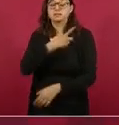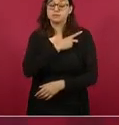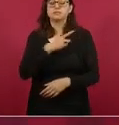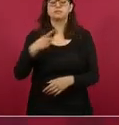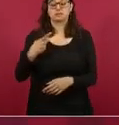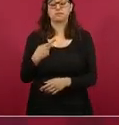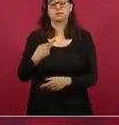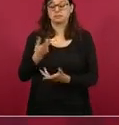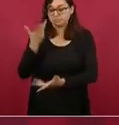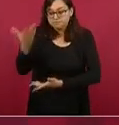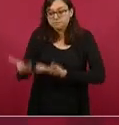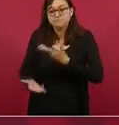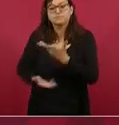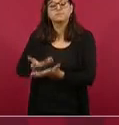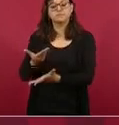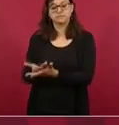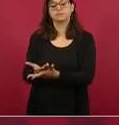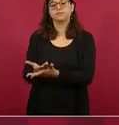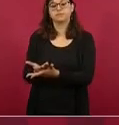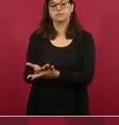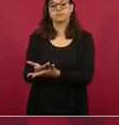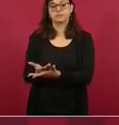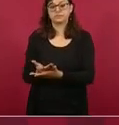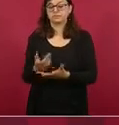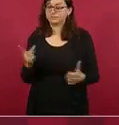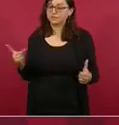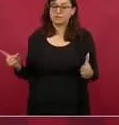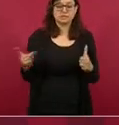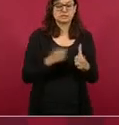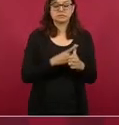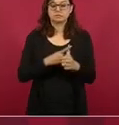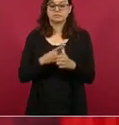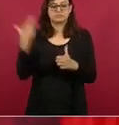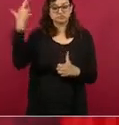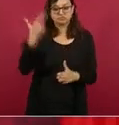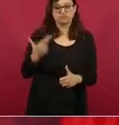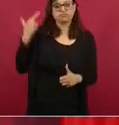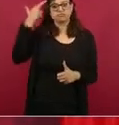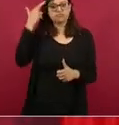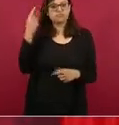al pueblo, al soberano.